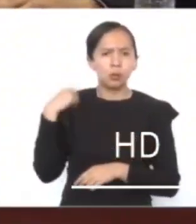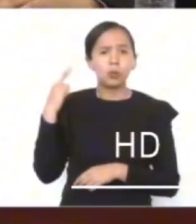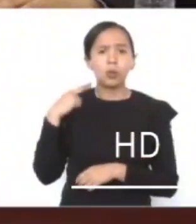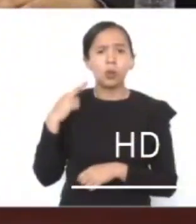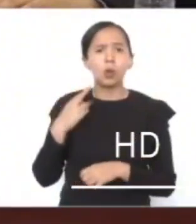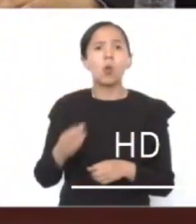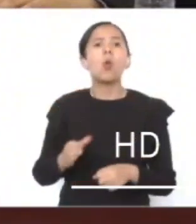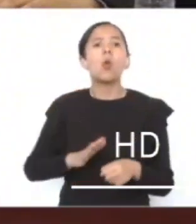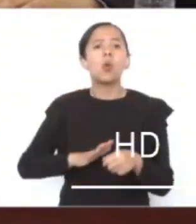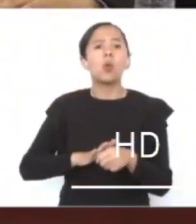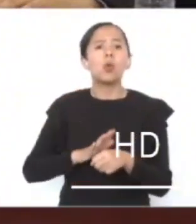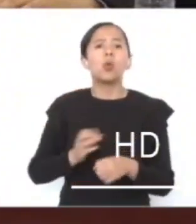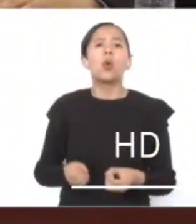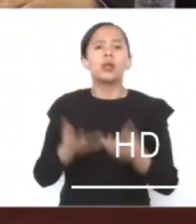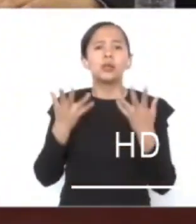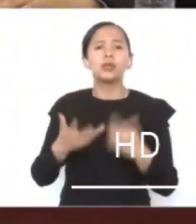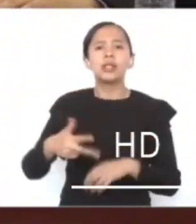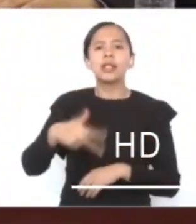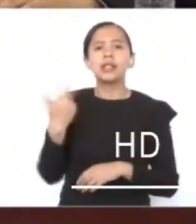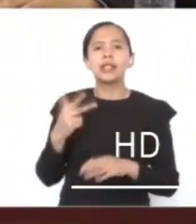se activaron